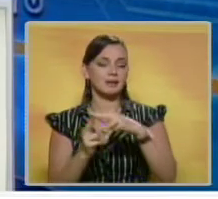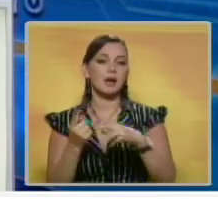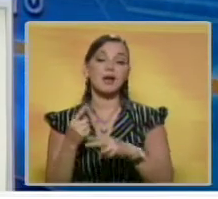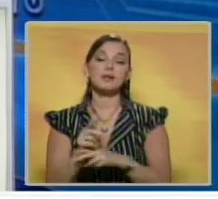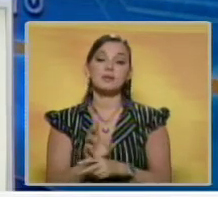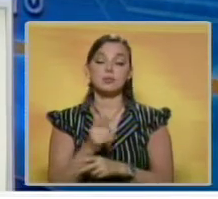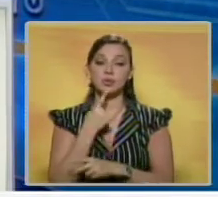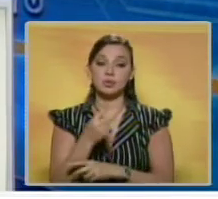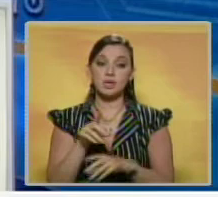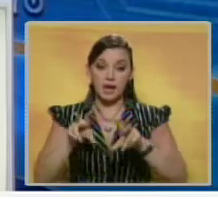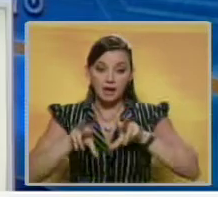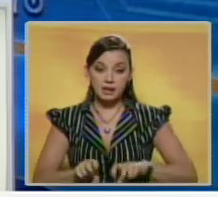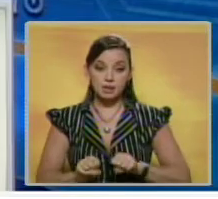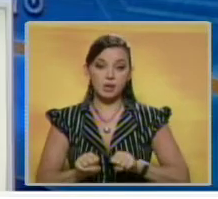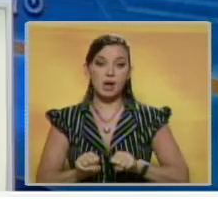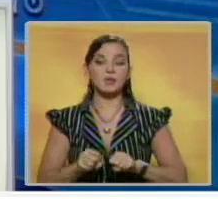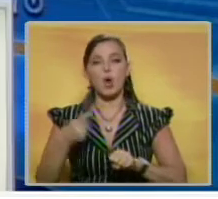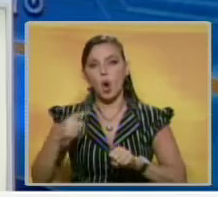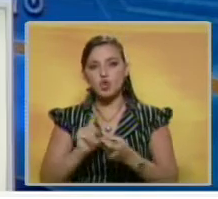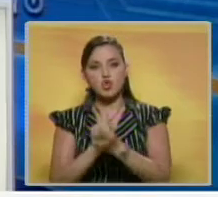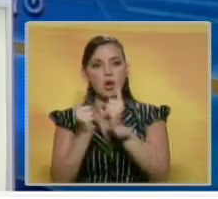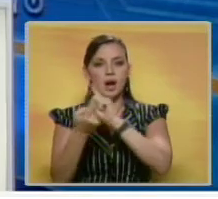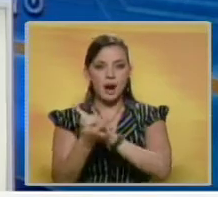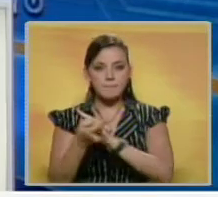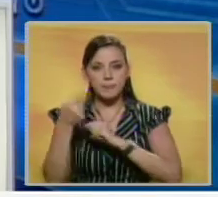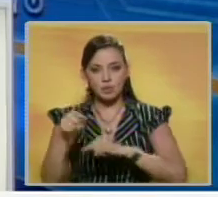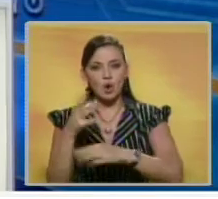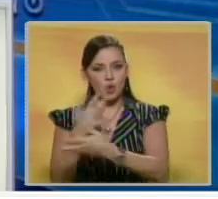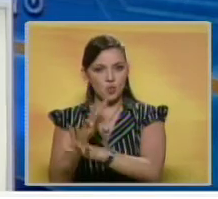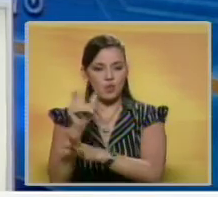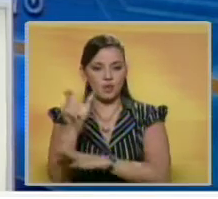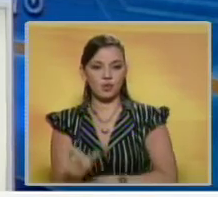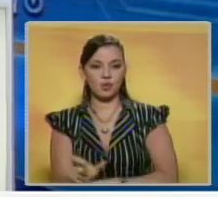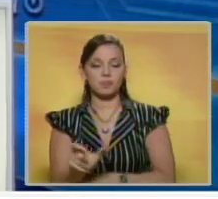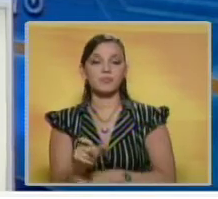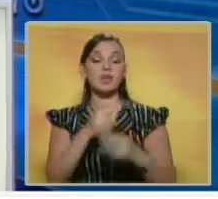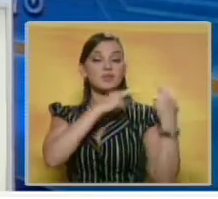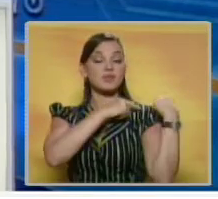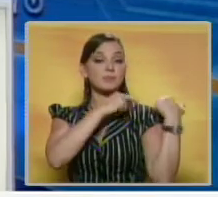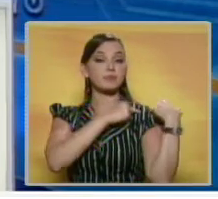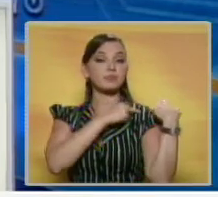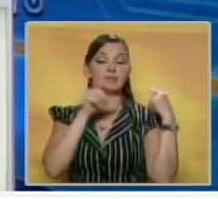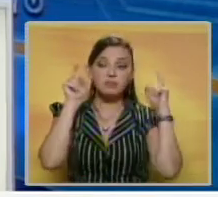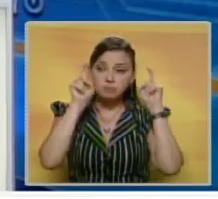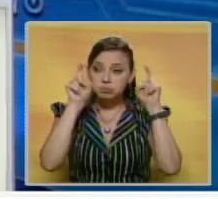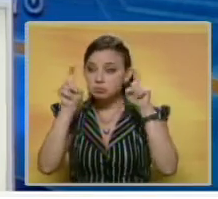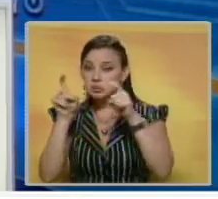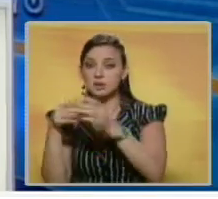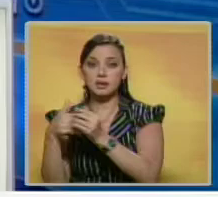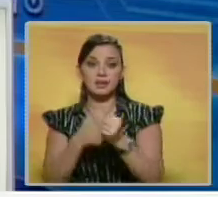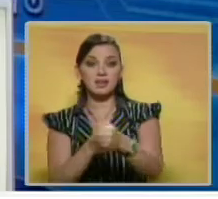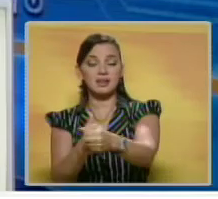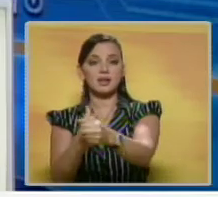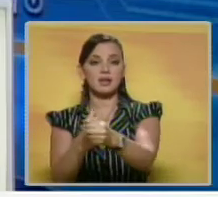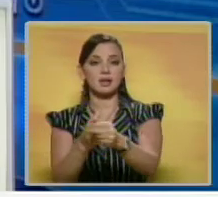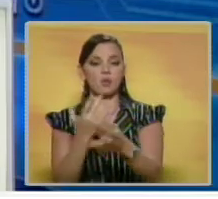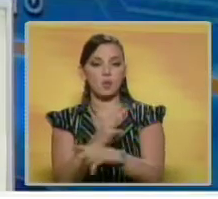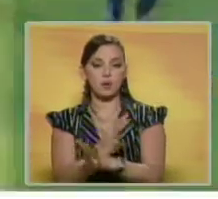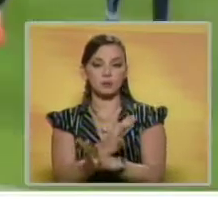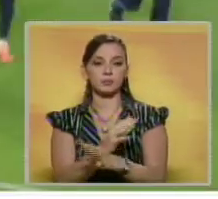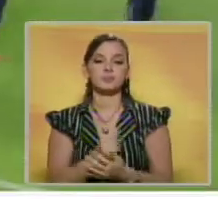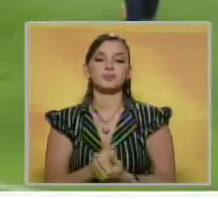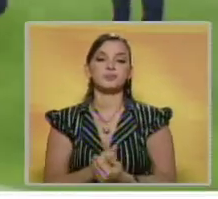Su lugar en el banquillo lo toma Antonio Franco, quien dirigirá al equipo este jueves en el juego de Copa Libertadores ante el Cruzeiro de